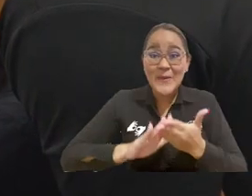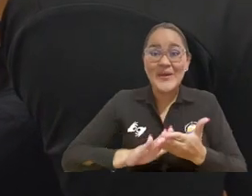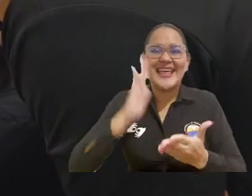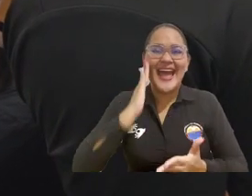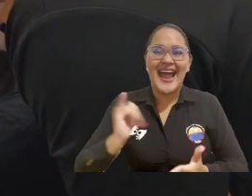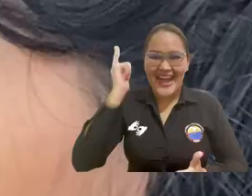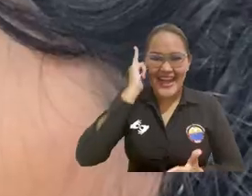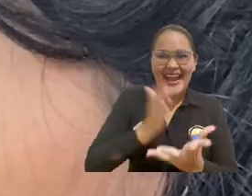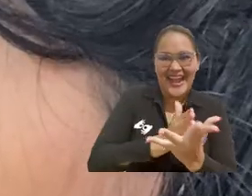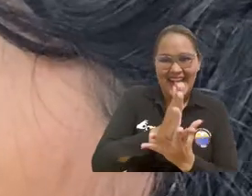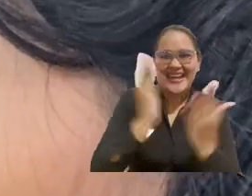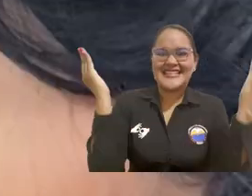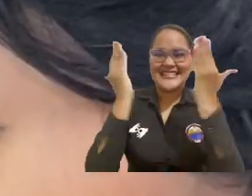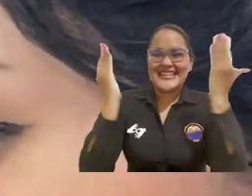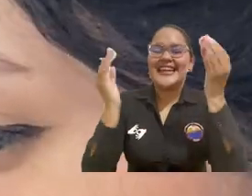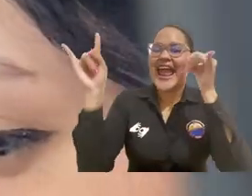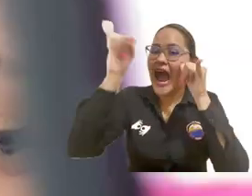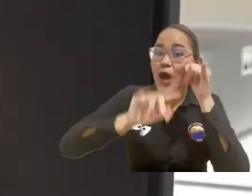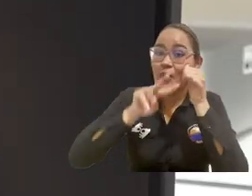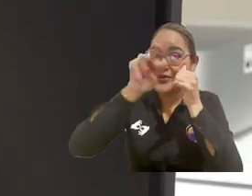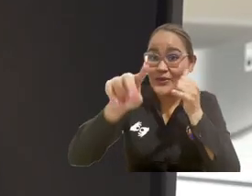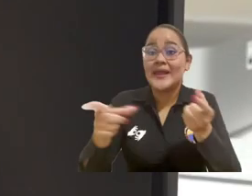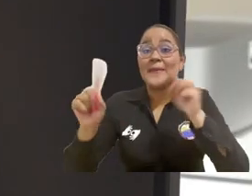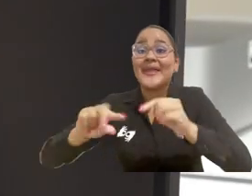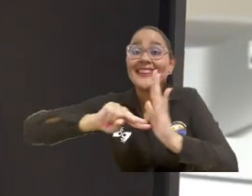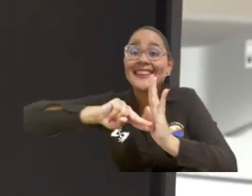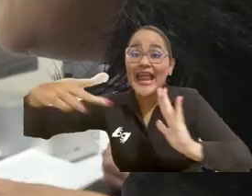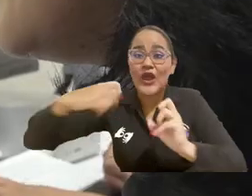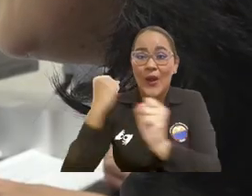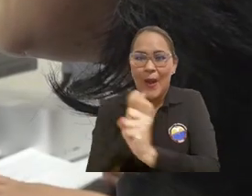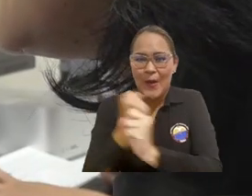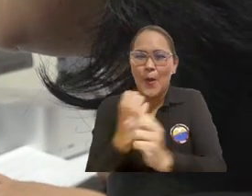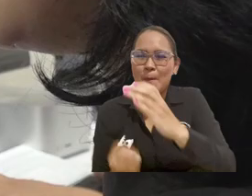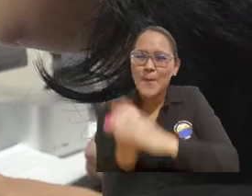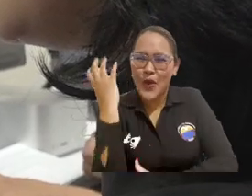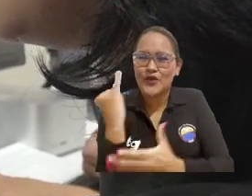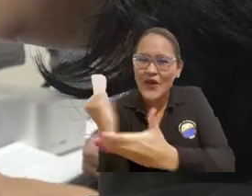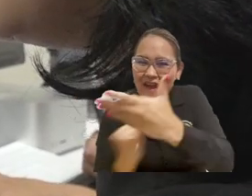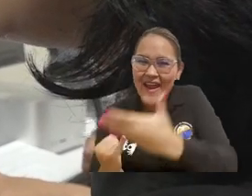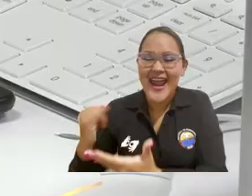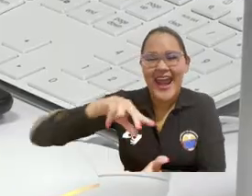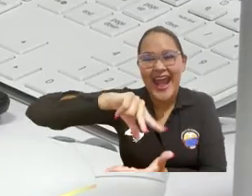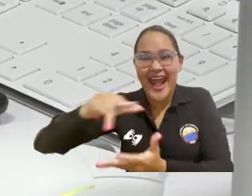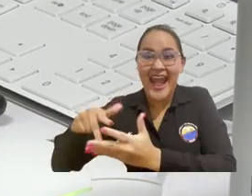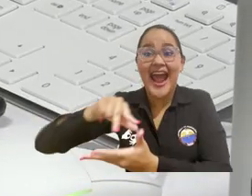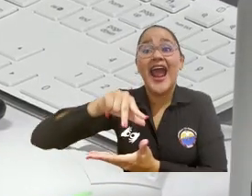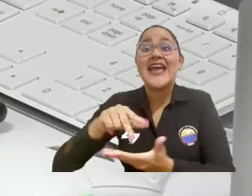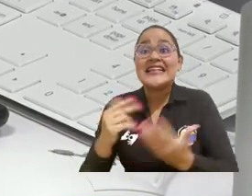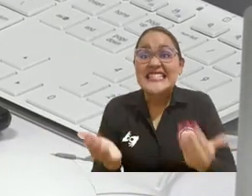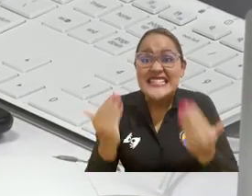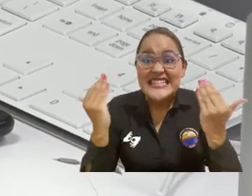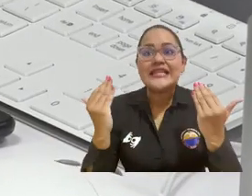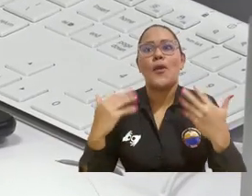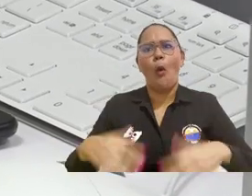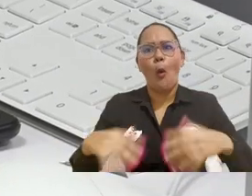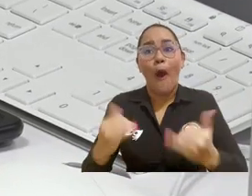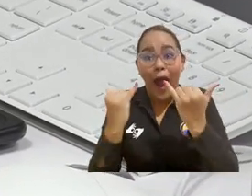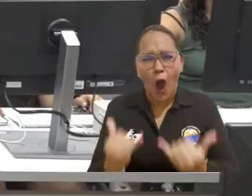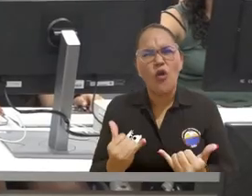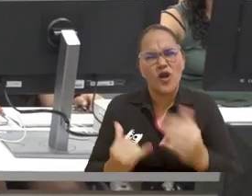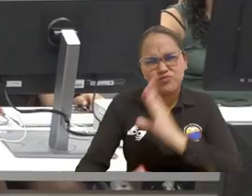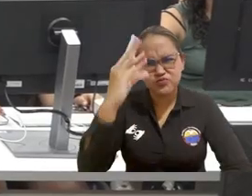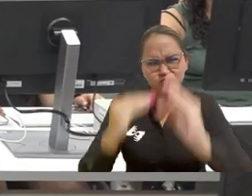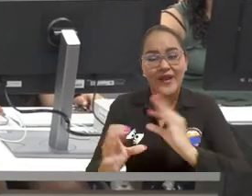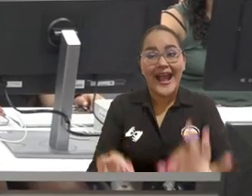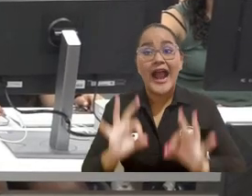la comunidad académica de los programas de cine y audiovisuales y el técnico laboral en producción gráfica y animación digital también contarán con